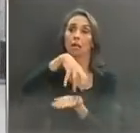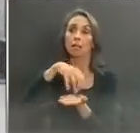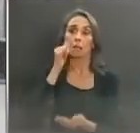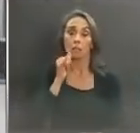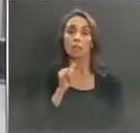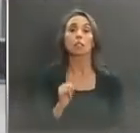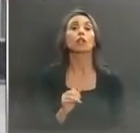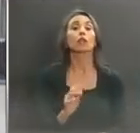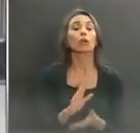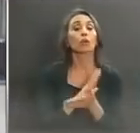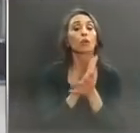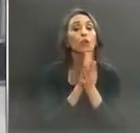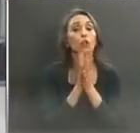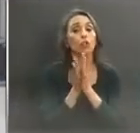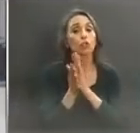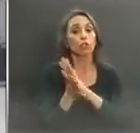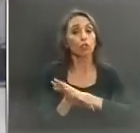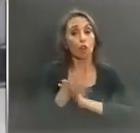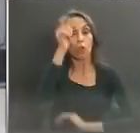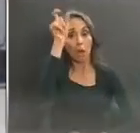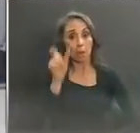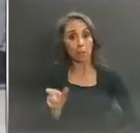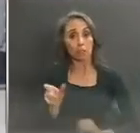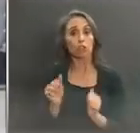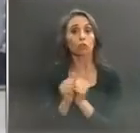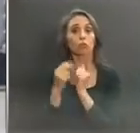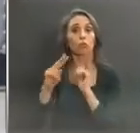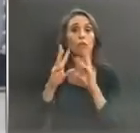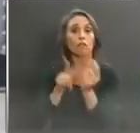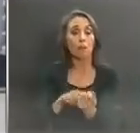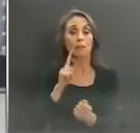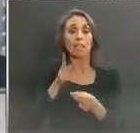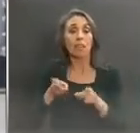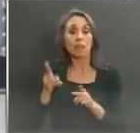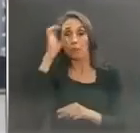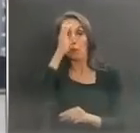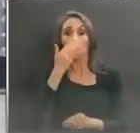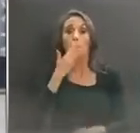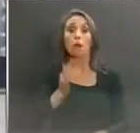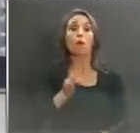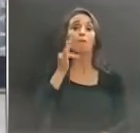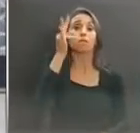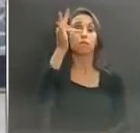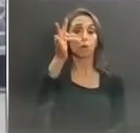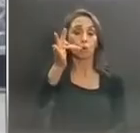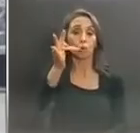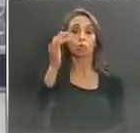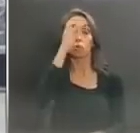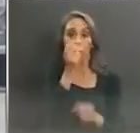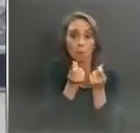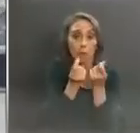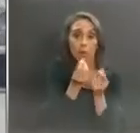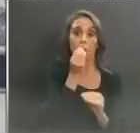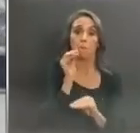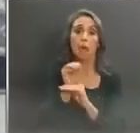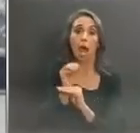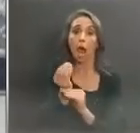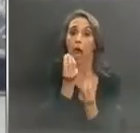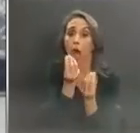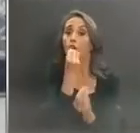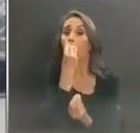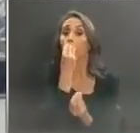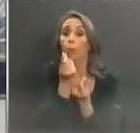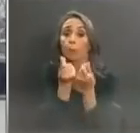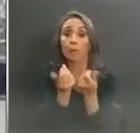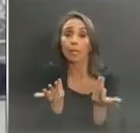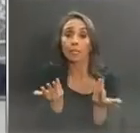Toda persona con su familia tiene derecho a buscar un mejor futuro económico, alimentación,